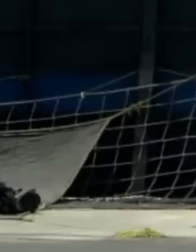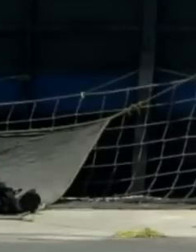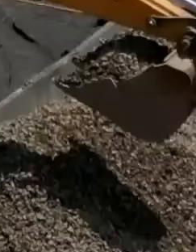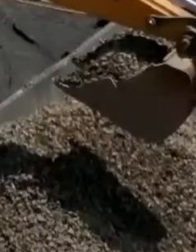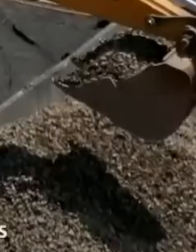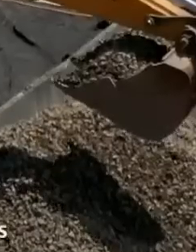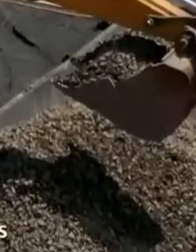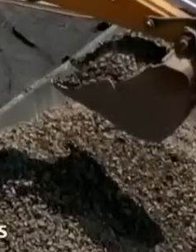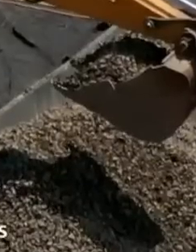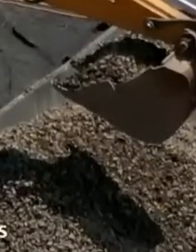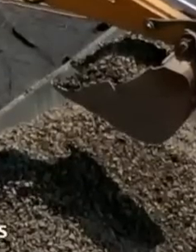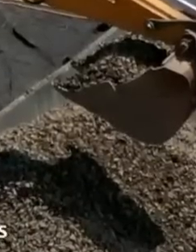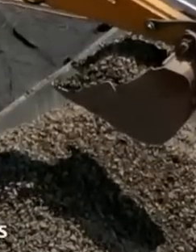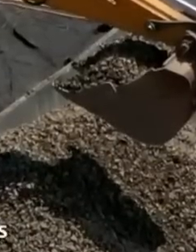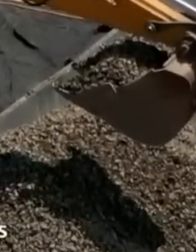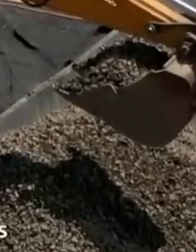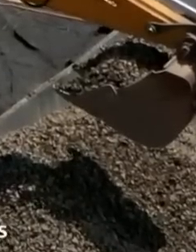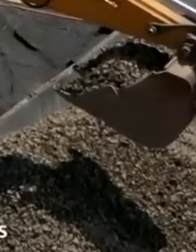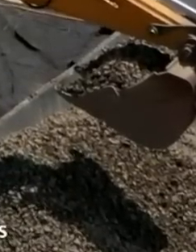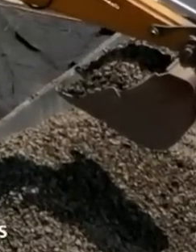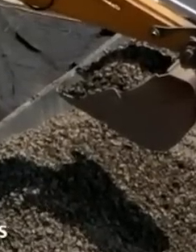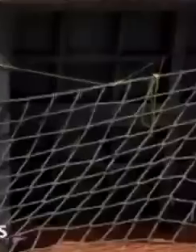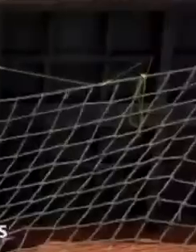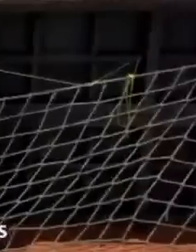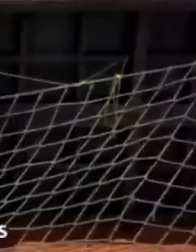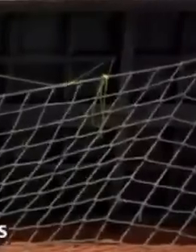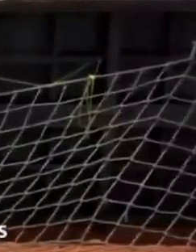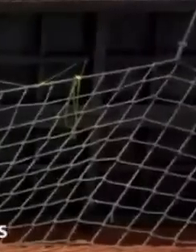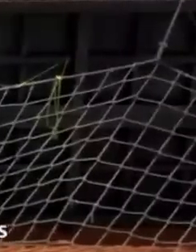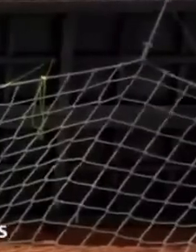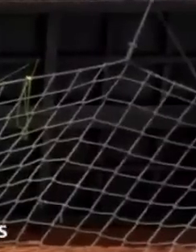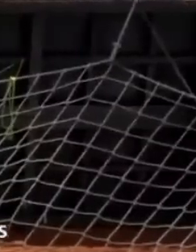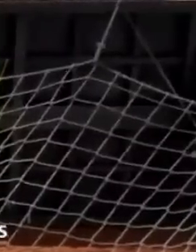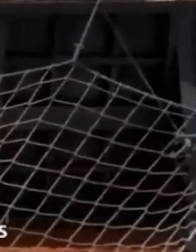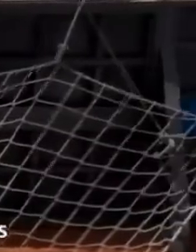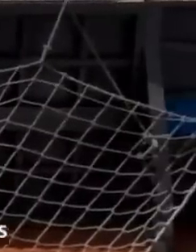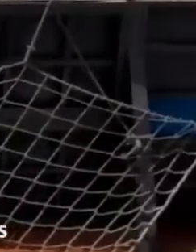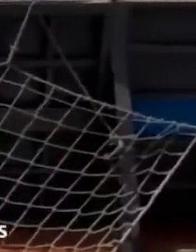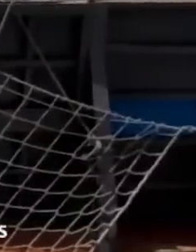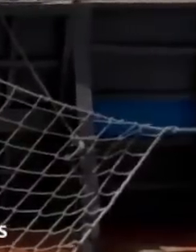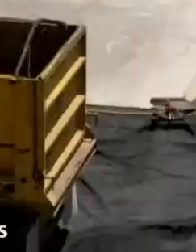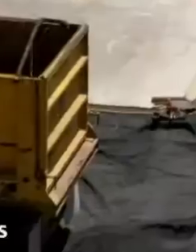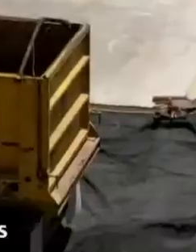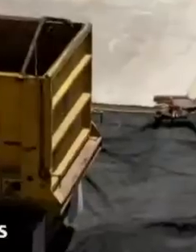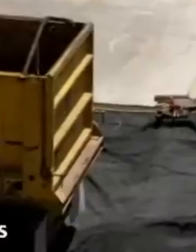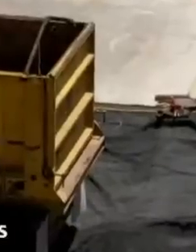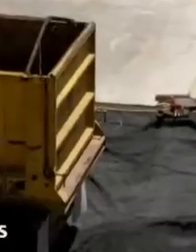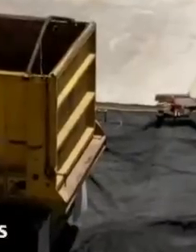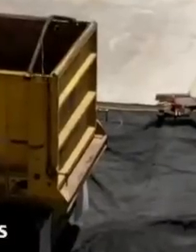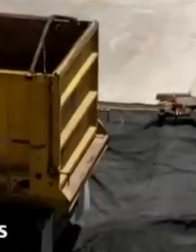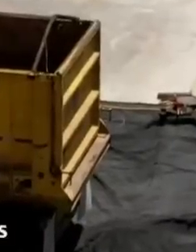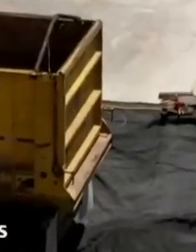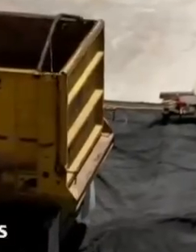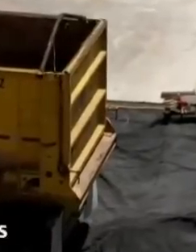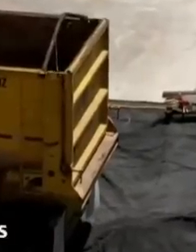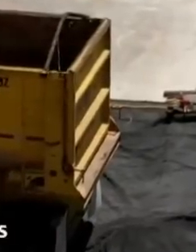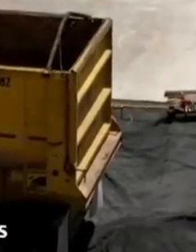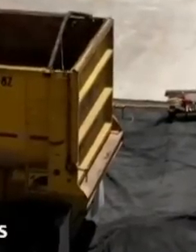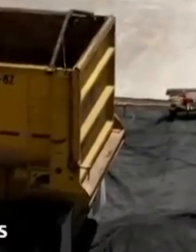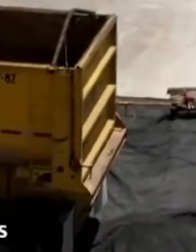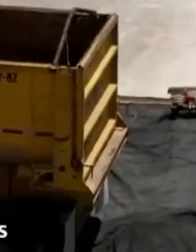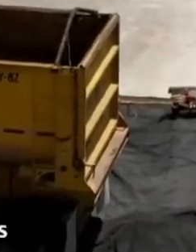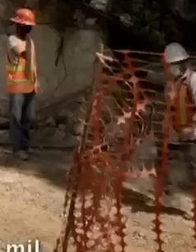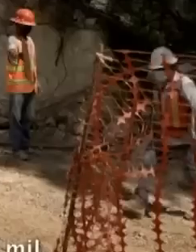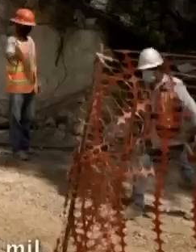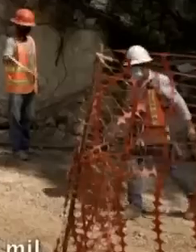lluvia. En total, necesitaremos 4.629.000 metros cúbicos de balasto para los 7 tramos del